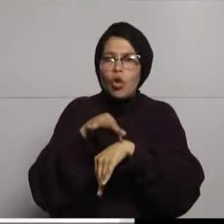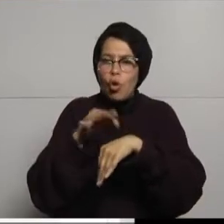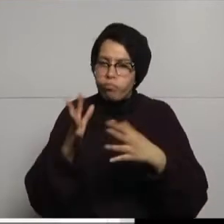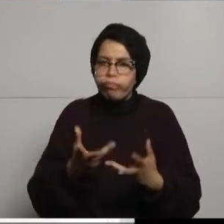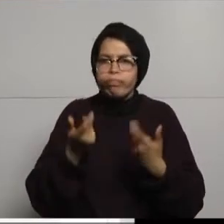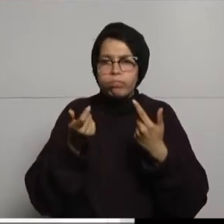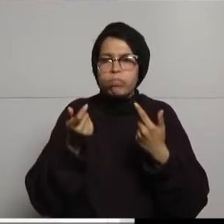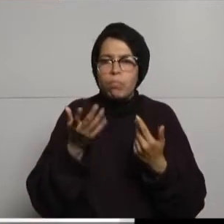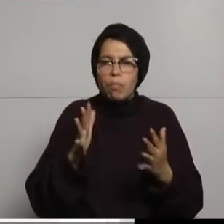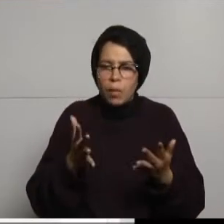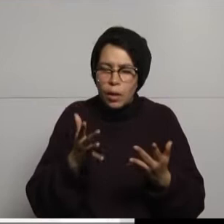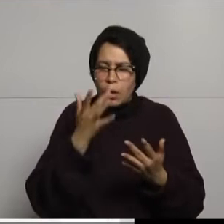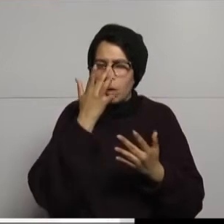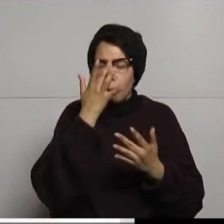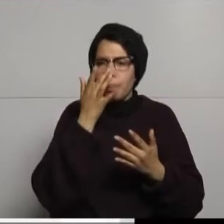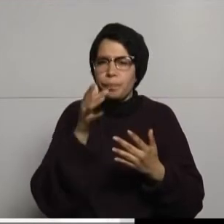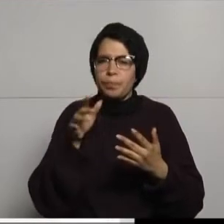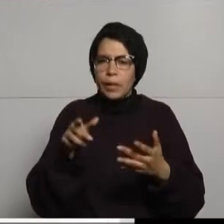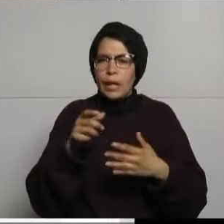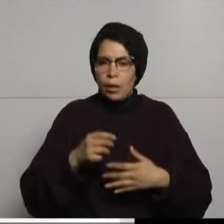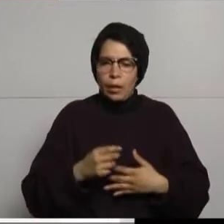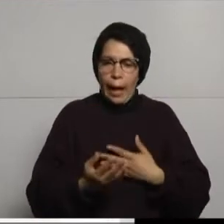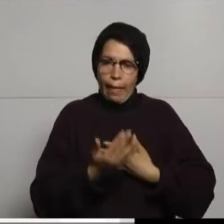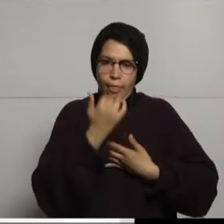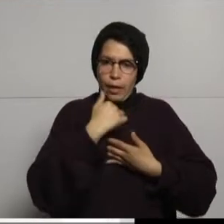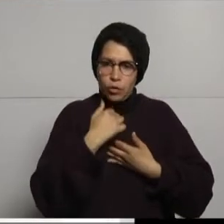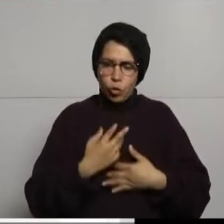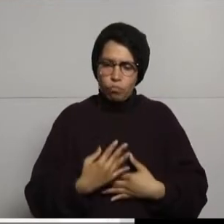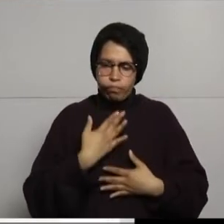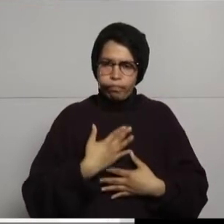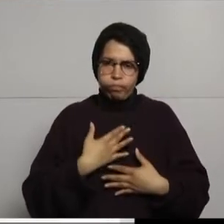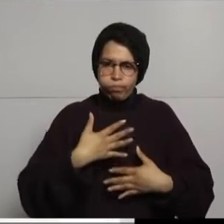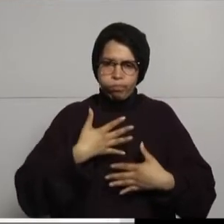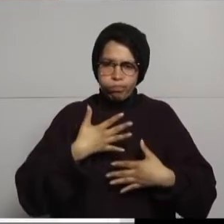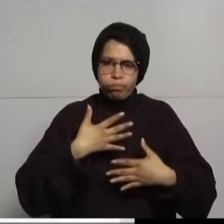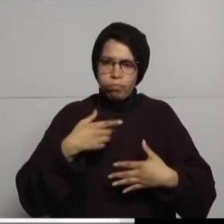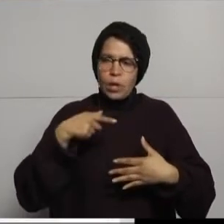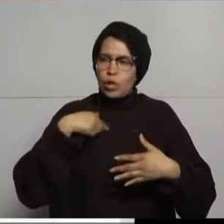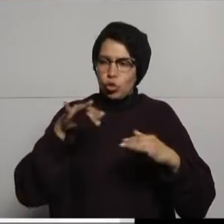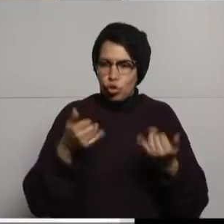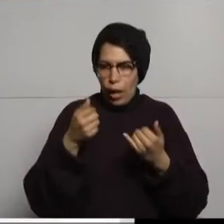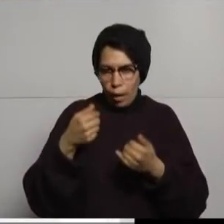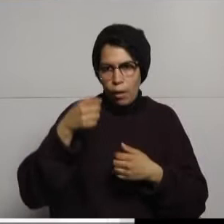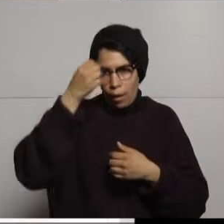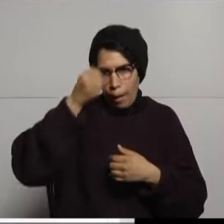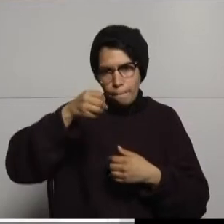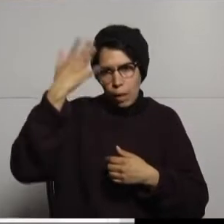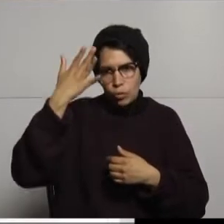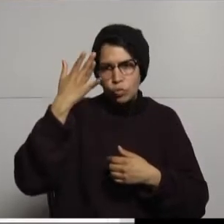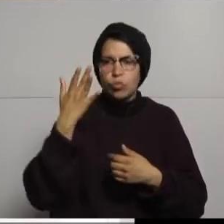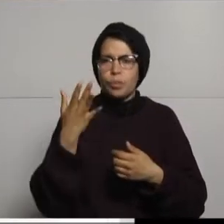respiradores por Inspiramed. Inspiramed se creó específicamente ahora, al principio de la pandemia, como un